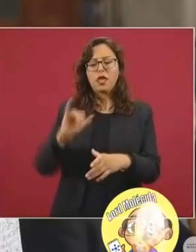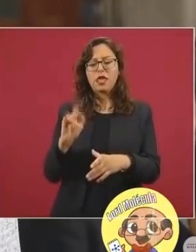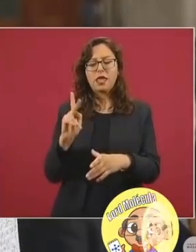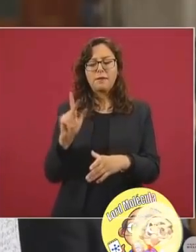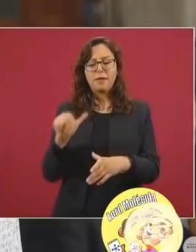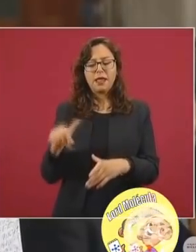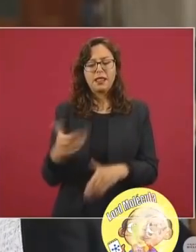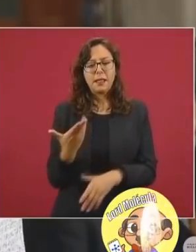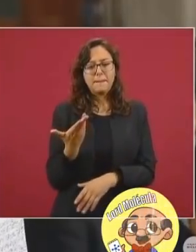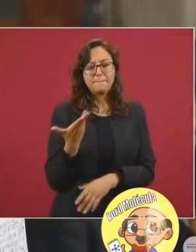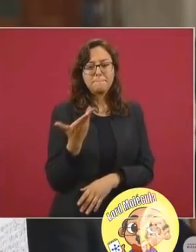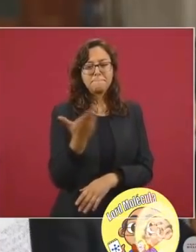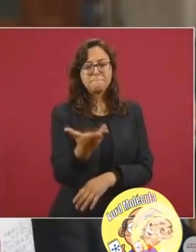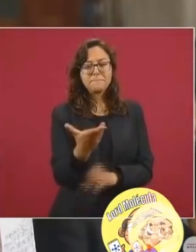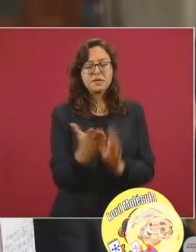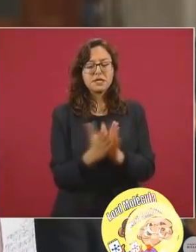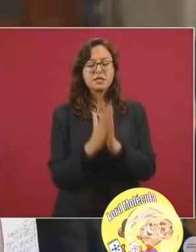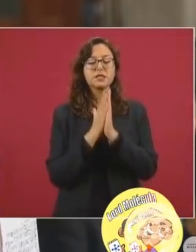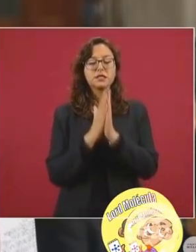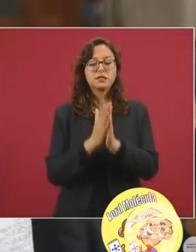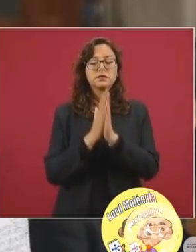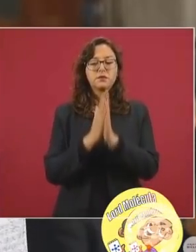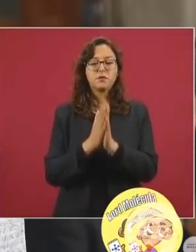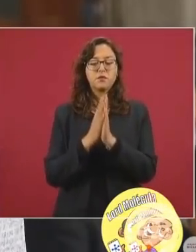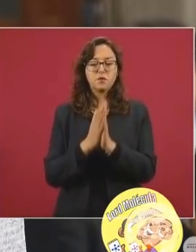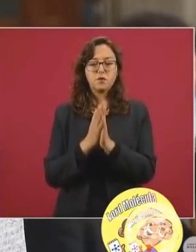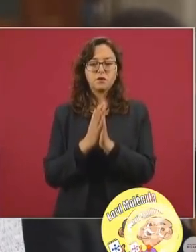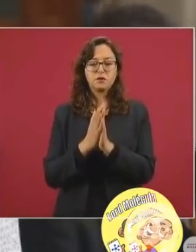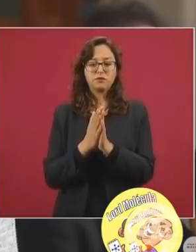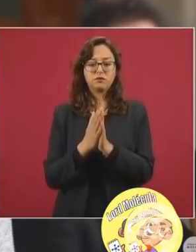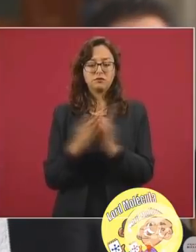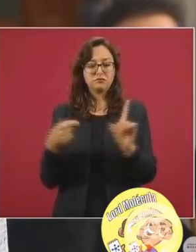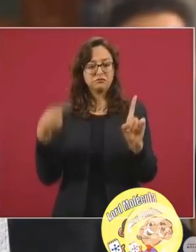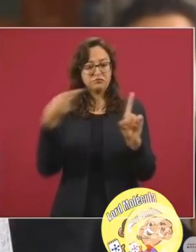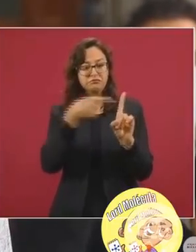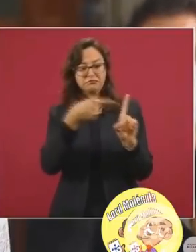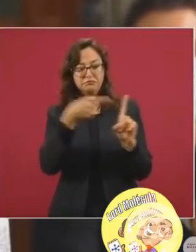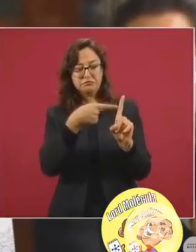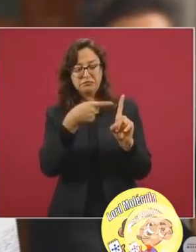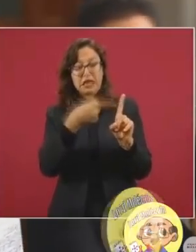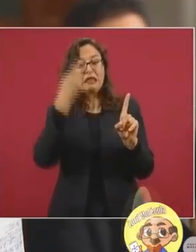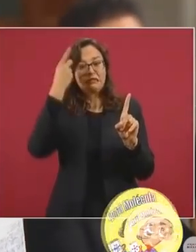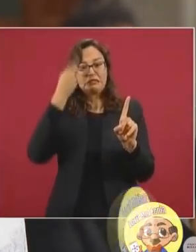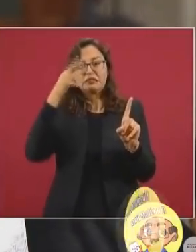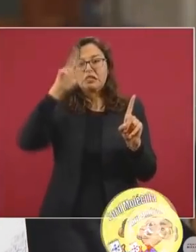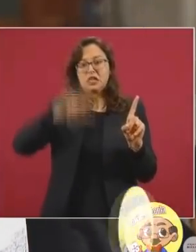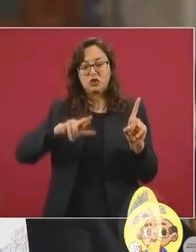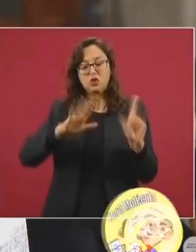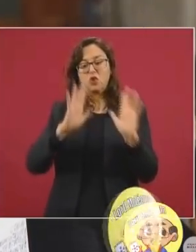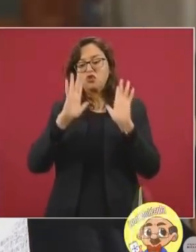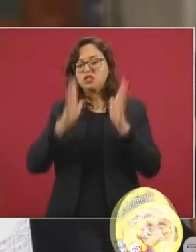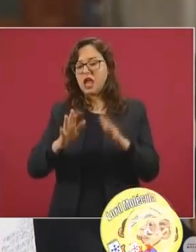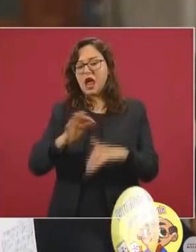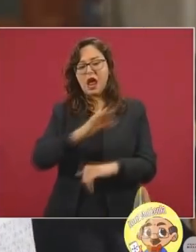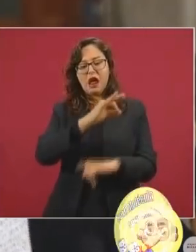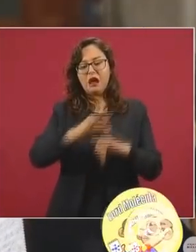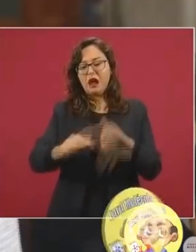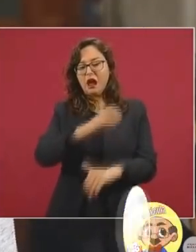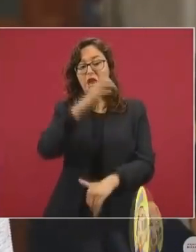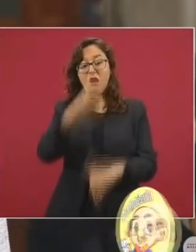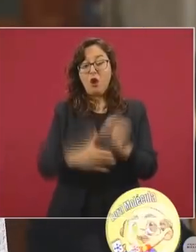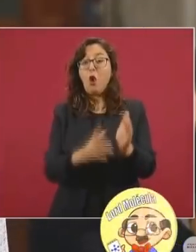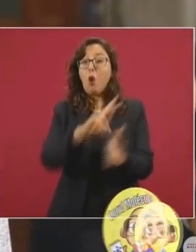desinformación, de noticias falsas, que se han unido los medios tradicionales, junto con esos